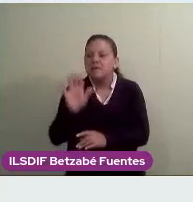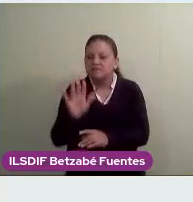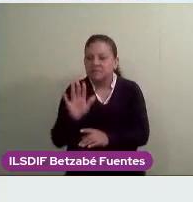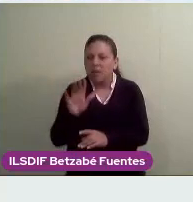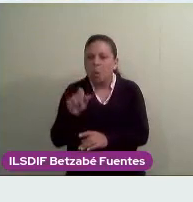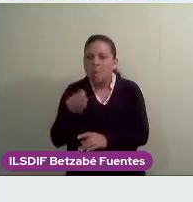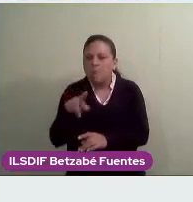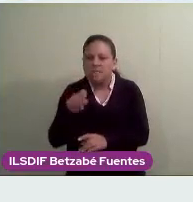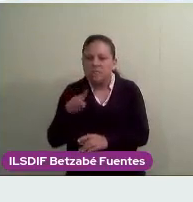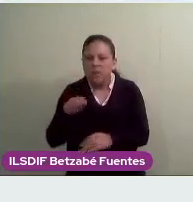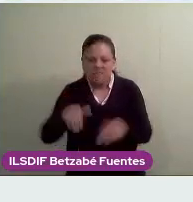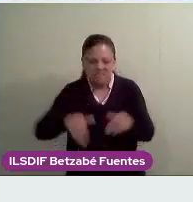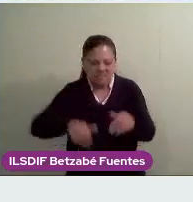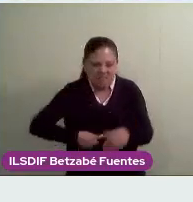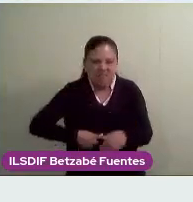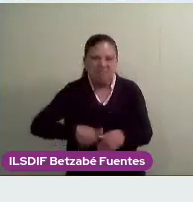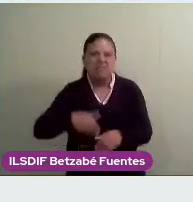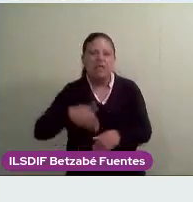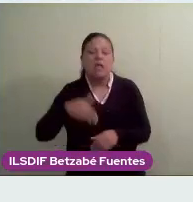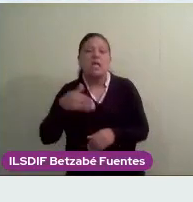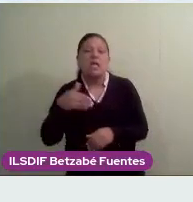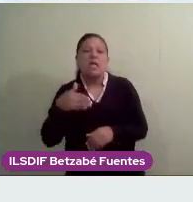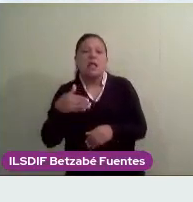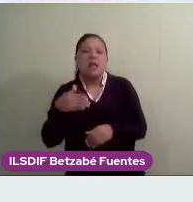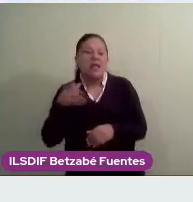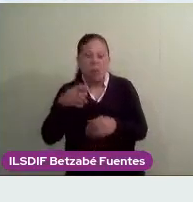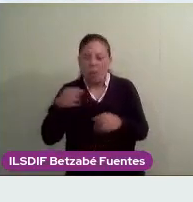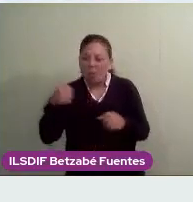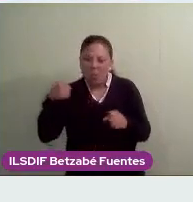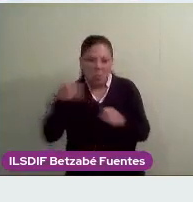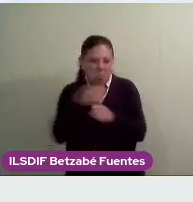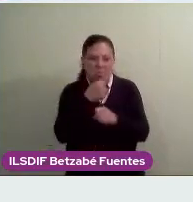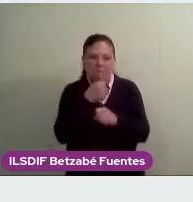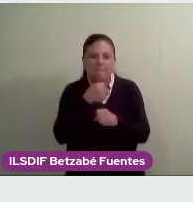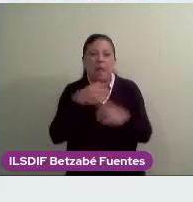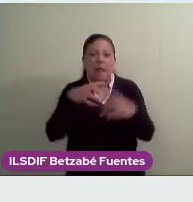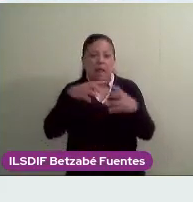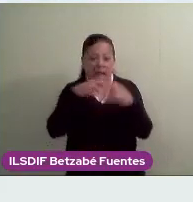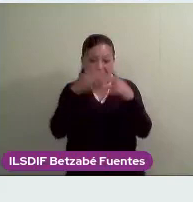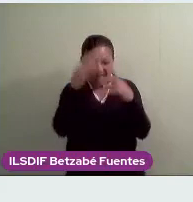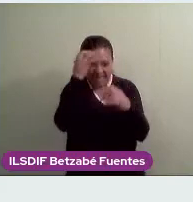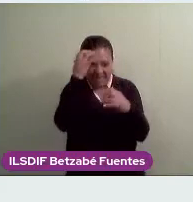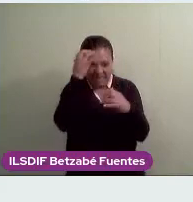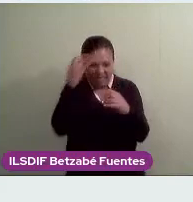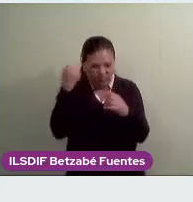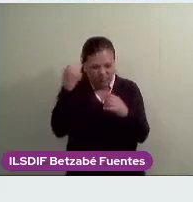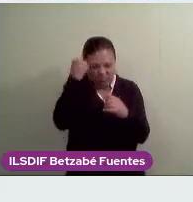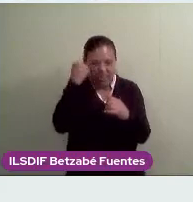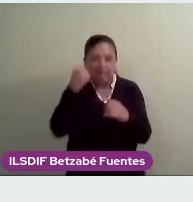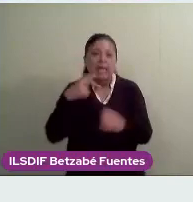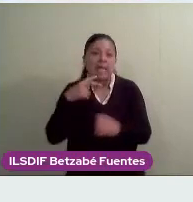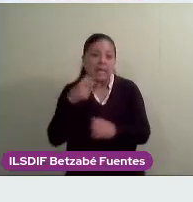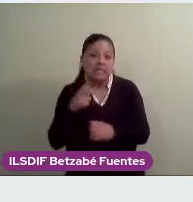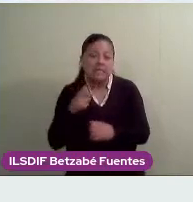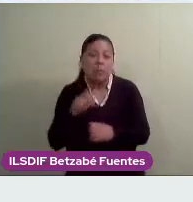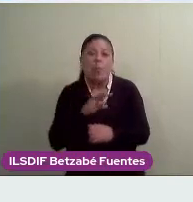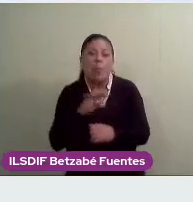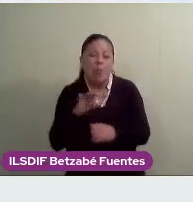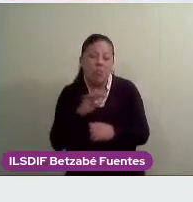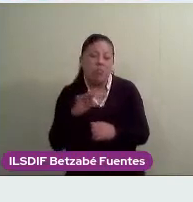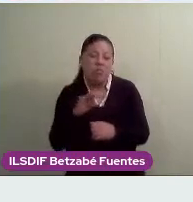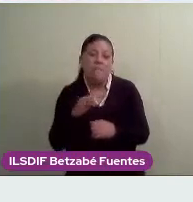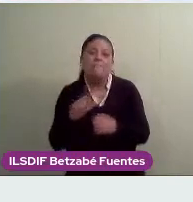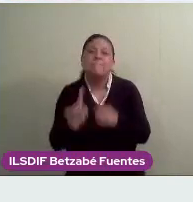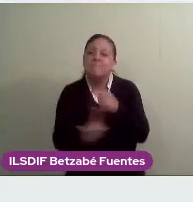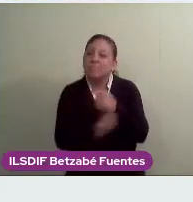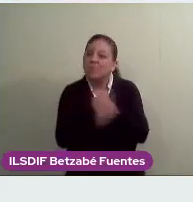donde llega a convulsionar por el traumatismo, o sea, el golpe muy fuerte en la cabeza, ¿no? Eso es un traumatismo cráneoencefálico que le